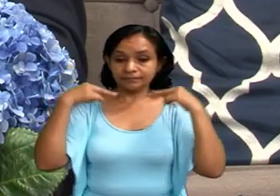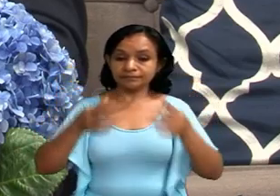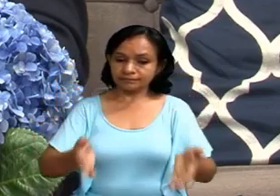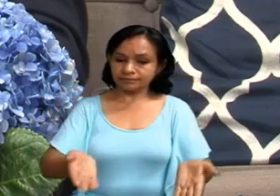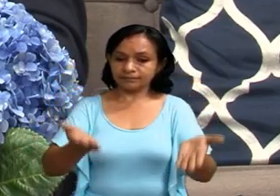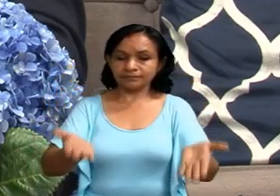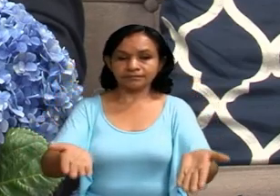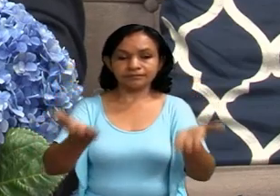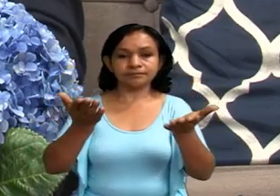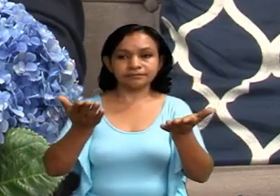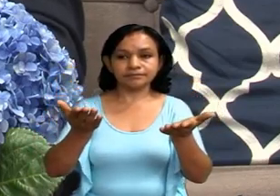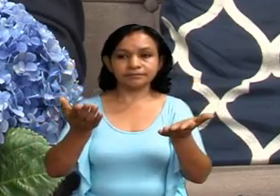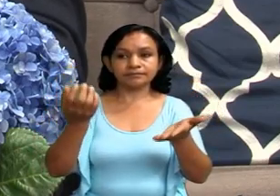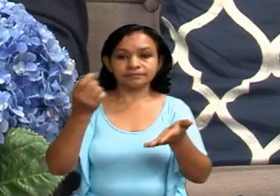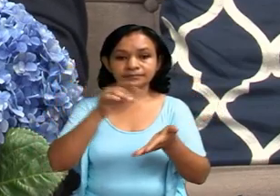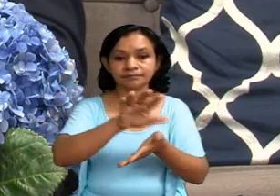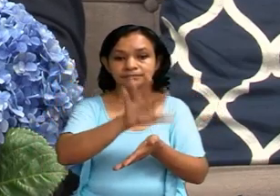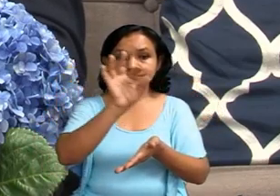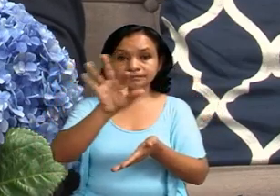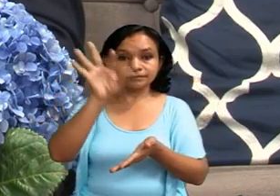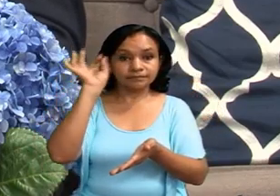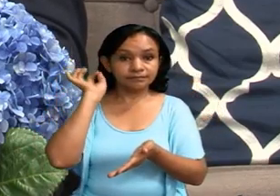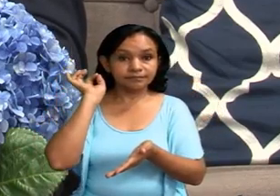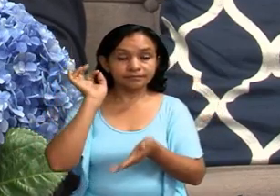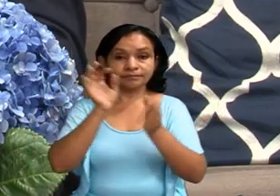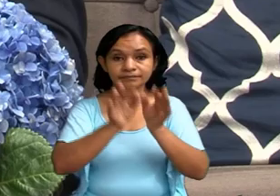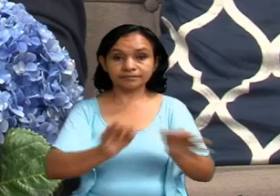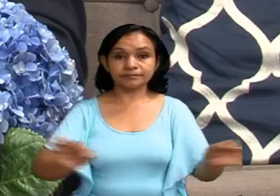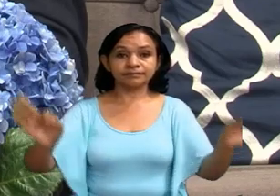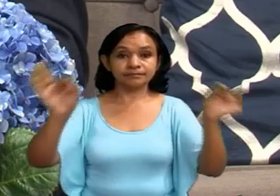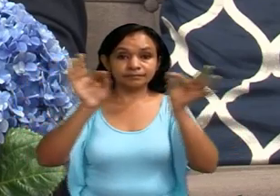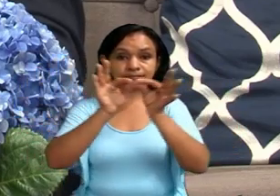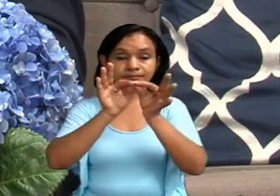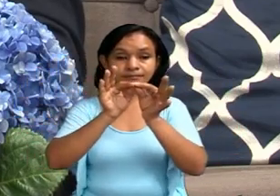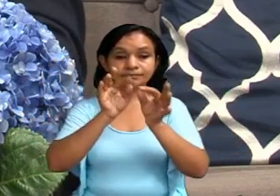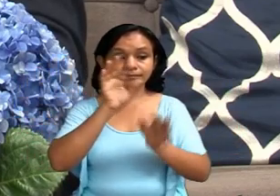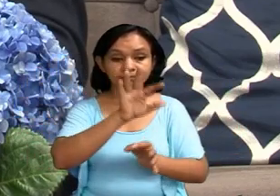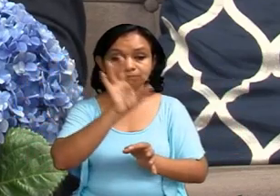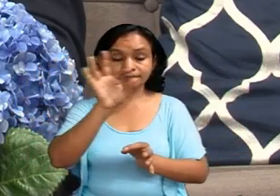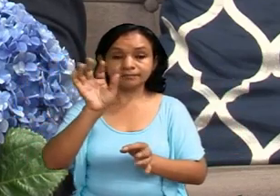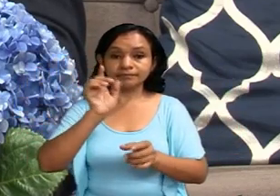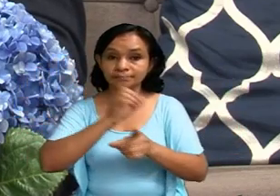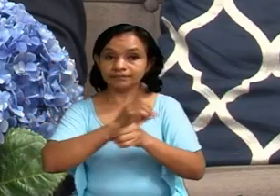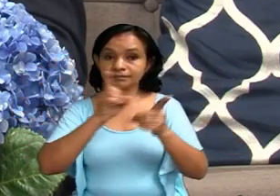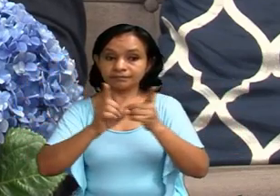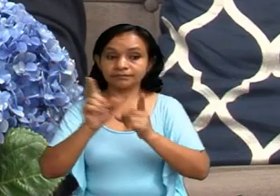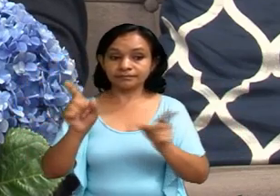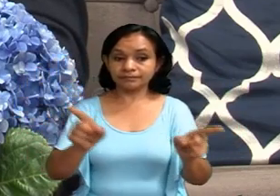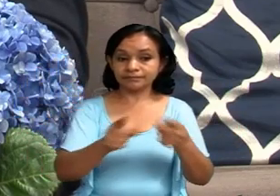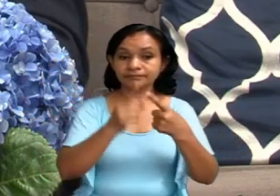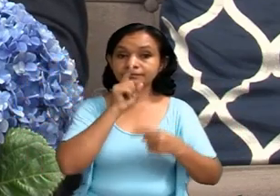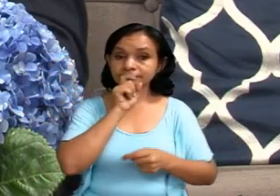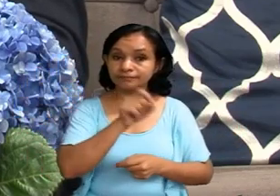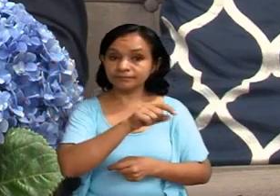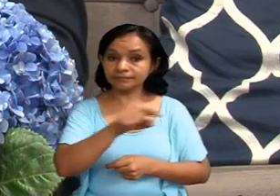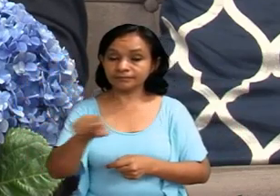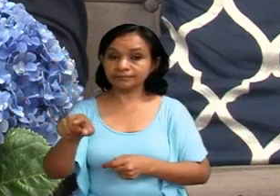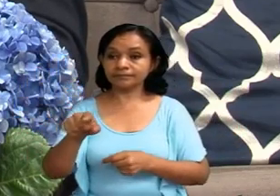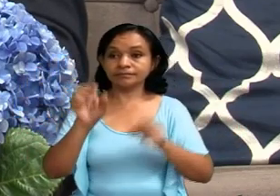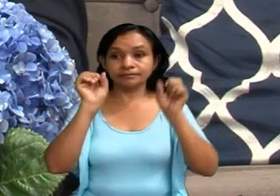nuestros, porque pasan una selección, eso es una cosa importante, okay. Deben tener sus cualidades alrededor de la música. Entonces, para